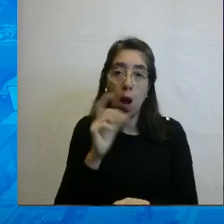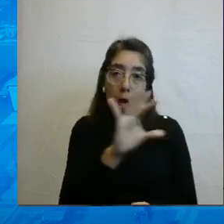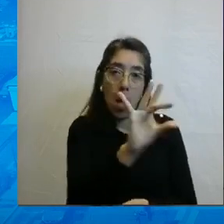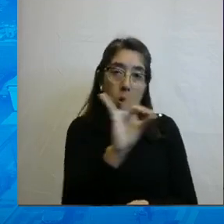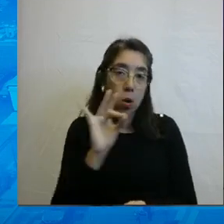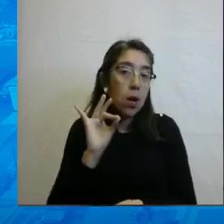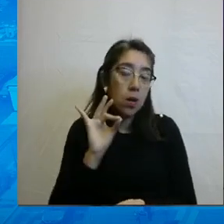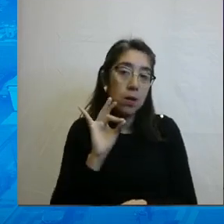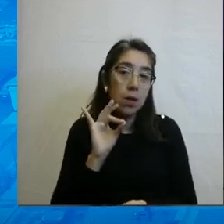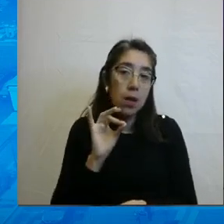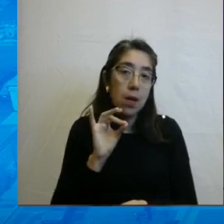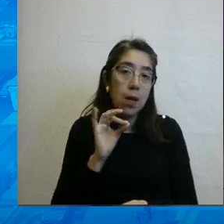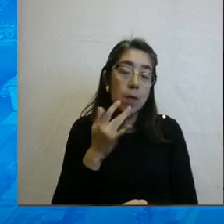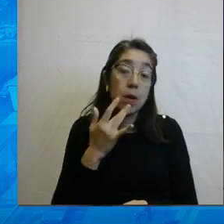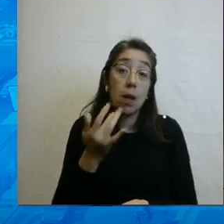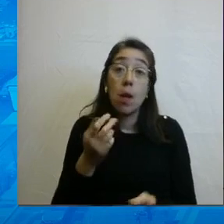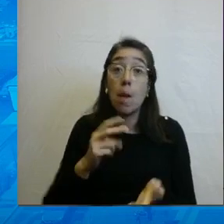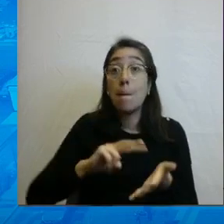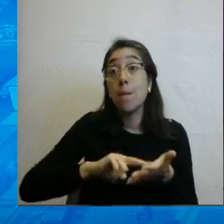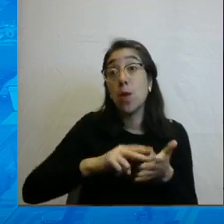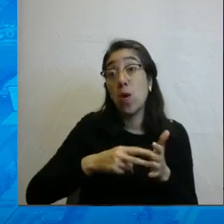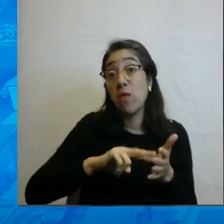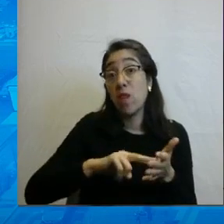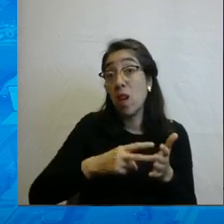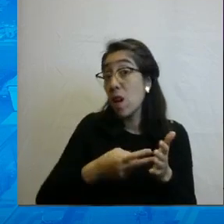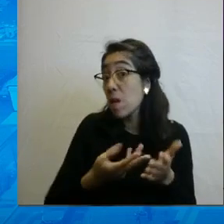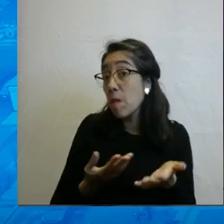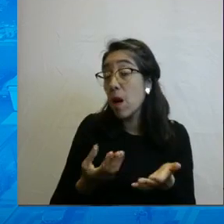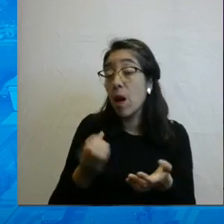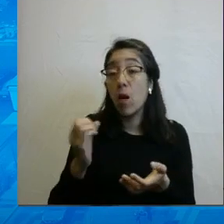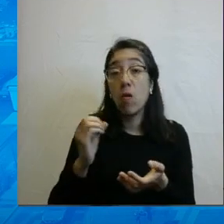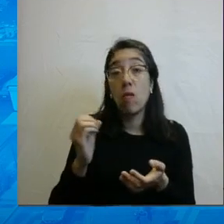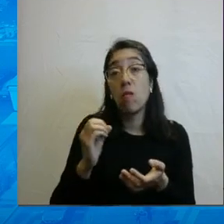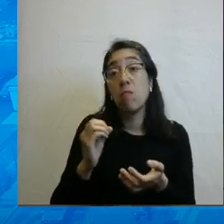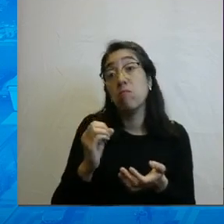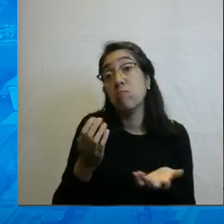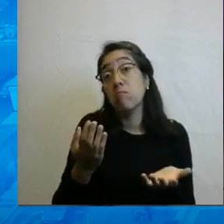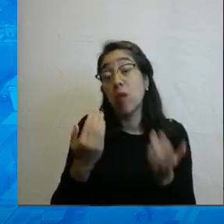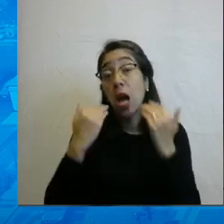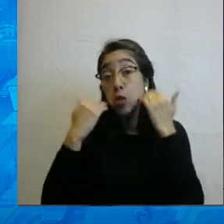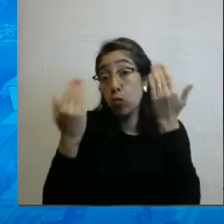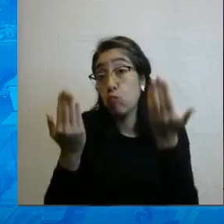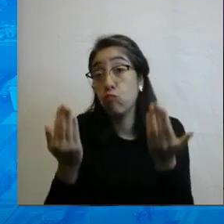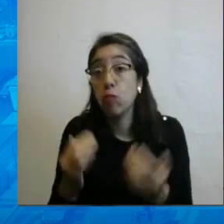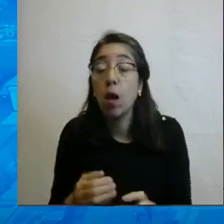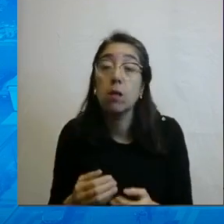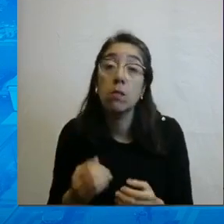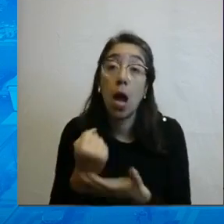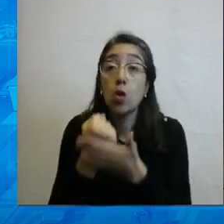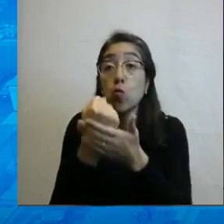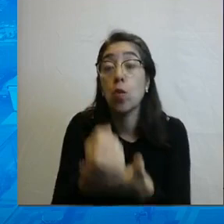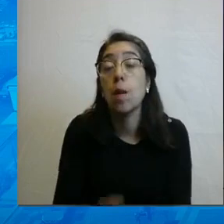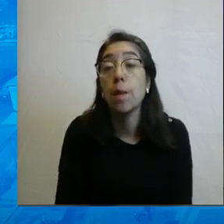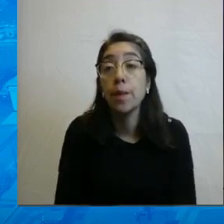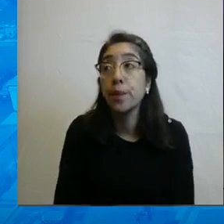problema, claro. Esto que puede ser también una muy buena medida y que aplaudimos particularmente desde la administración. Ya, muchas gracias.